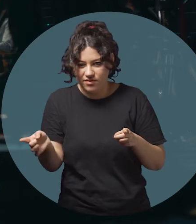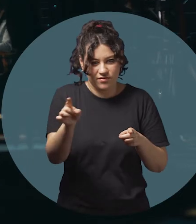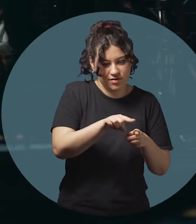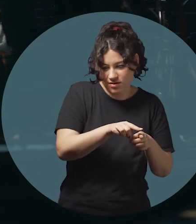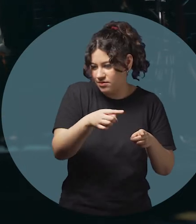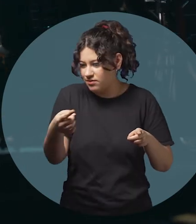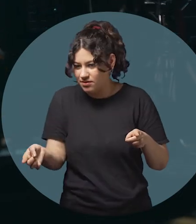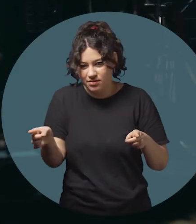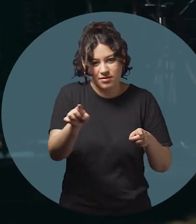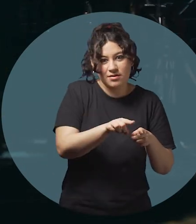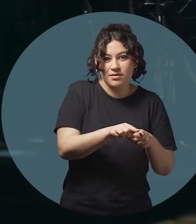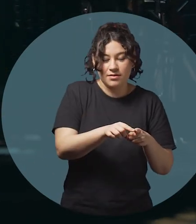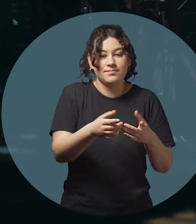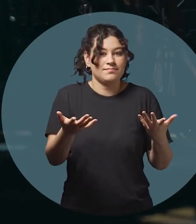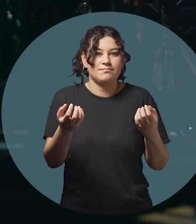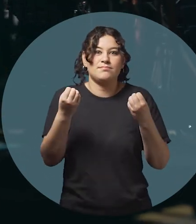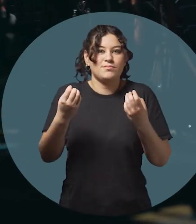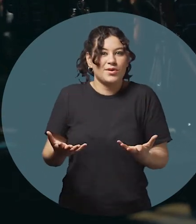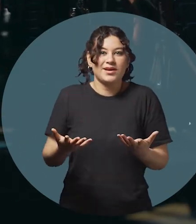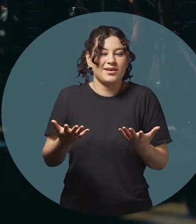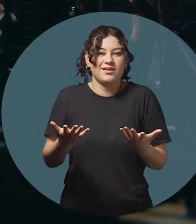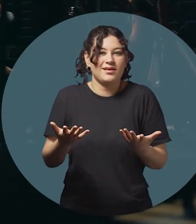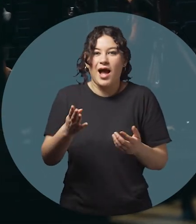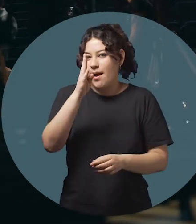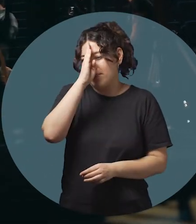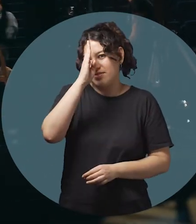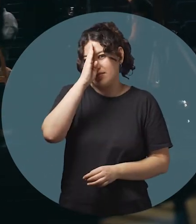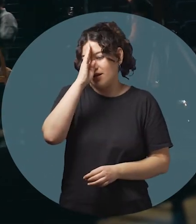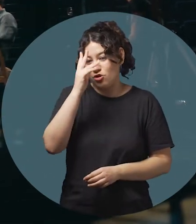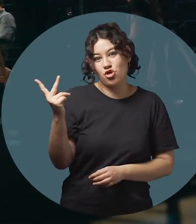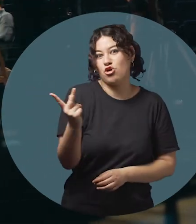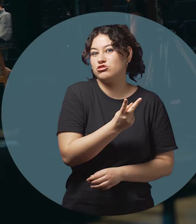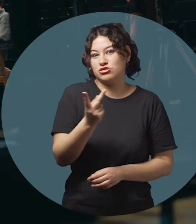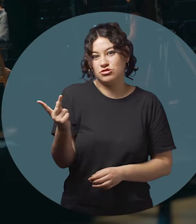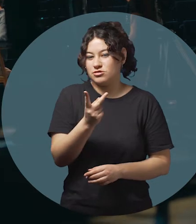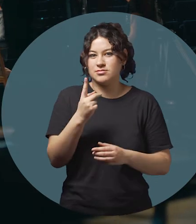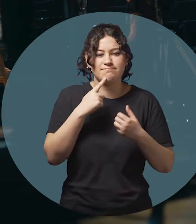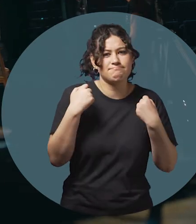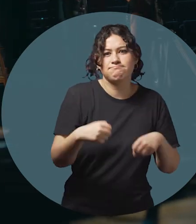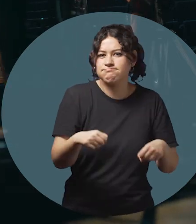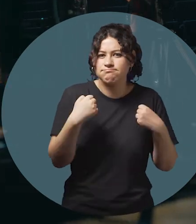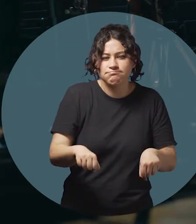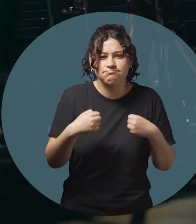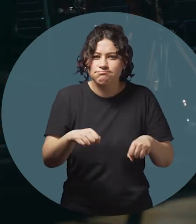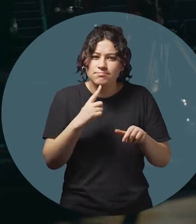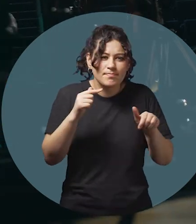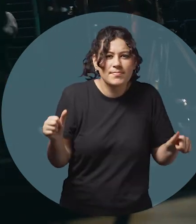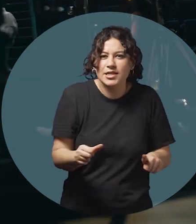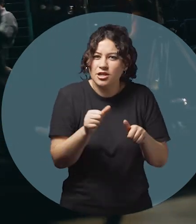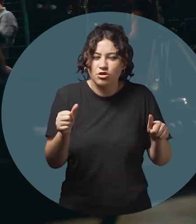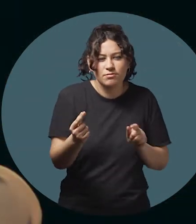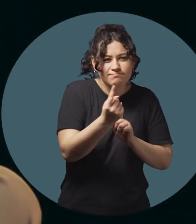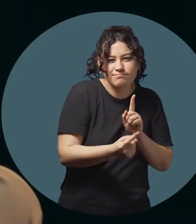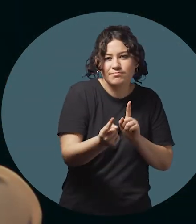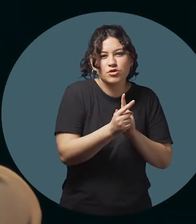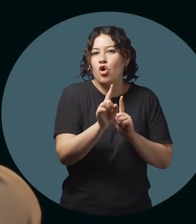sea, es un ir y volver, porque se aprende ejerciendo, se aprende actuando, se aprende haciendo las